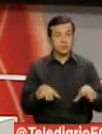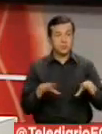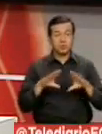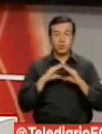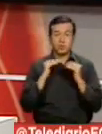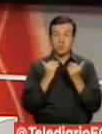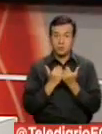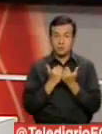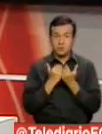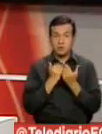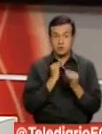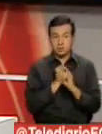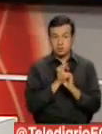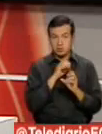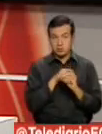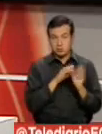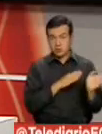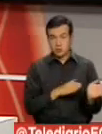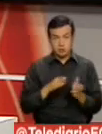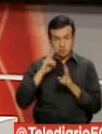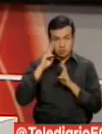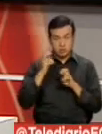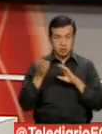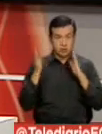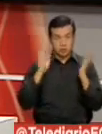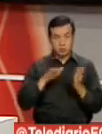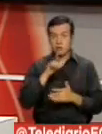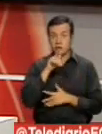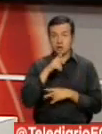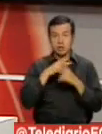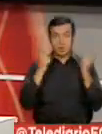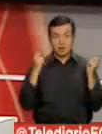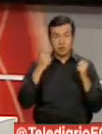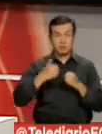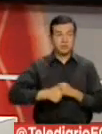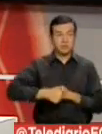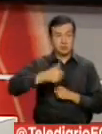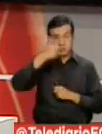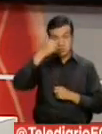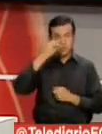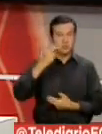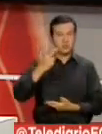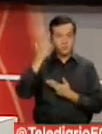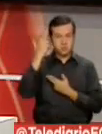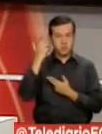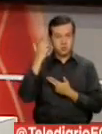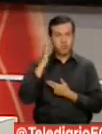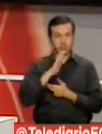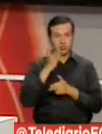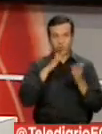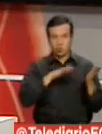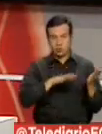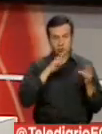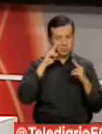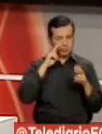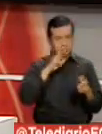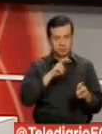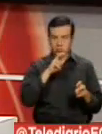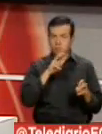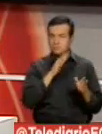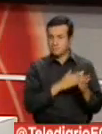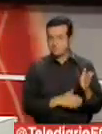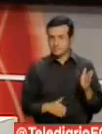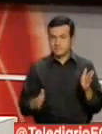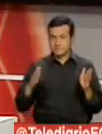Comité Interinstitucional que investigó la muerte del excomandante de la Fuerza Aérea Ecuatoriana, Jorge Gabela. Durante